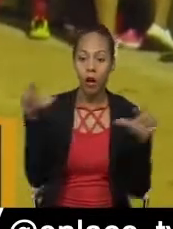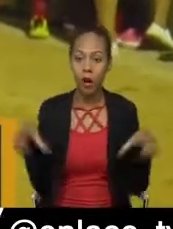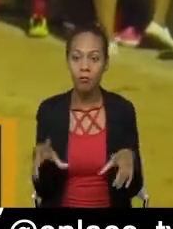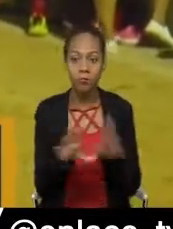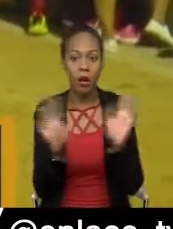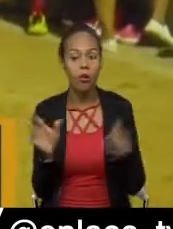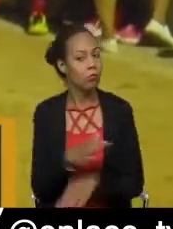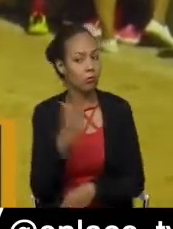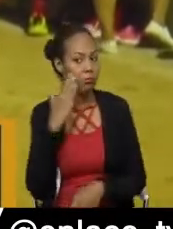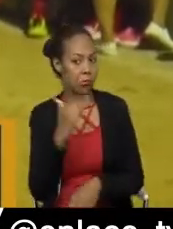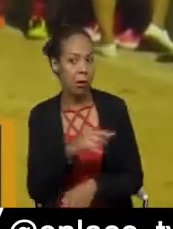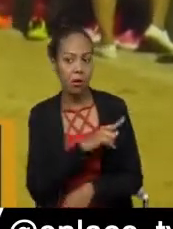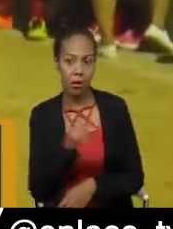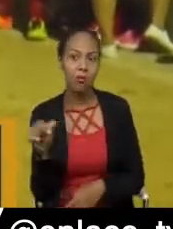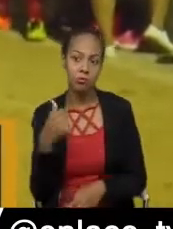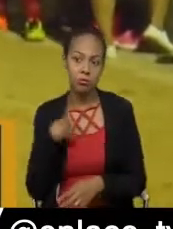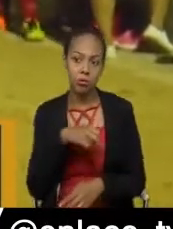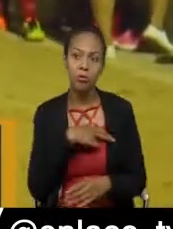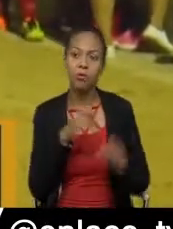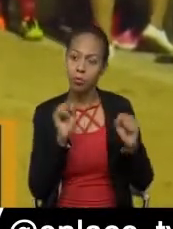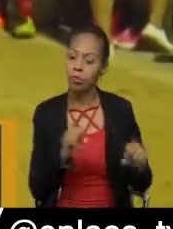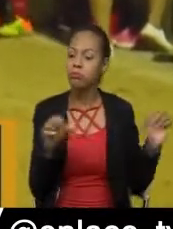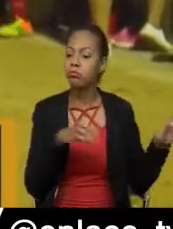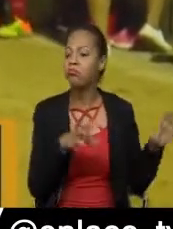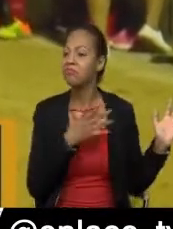podemos demostrar nuestras actitudes,